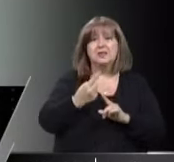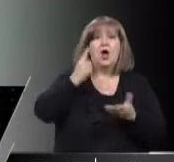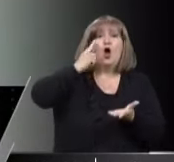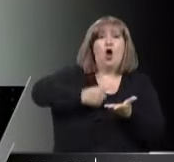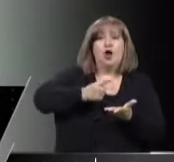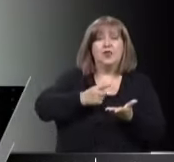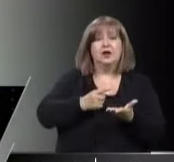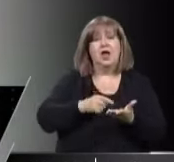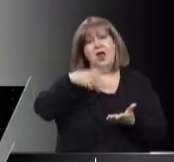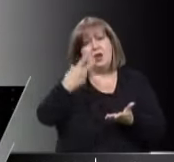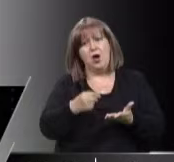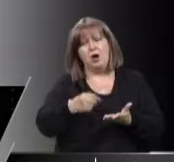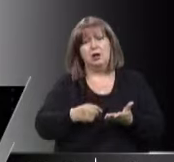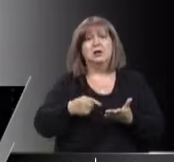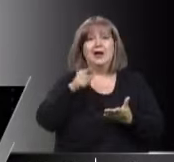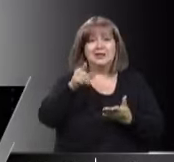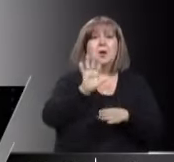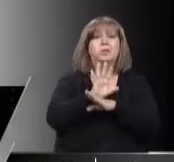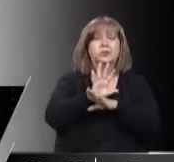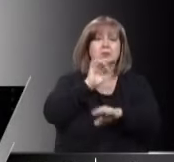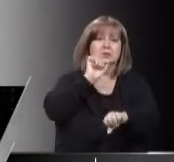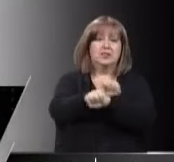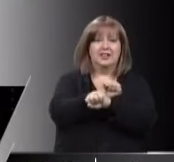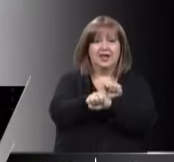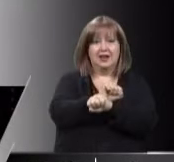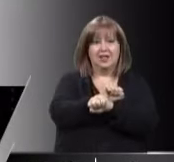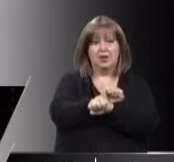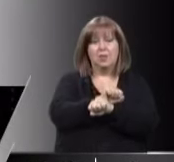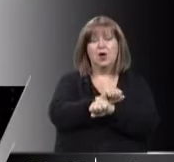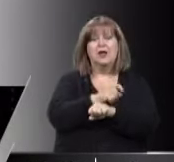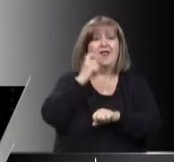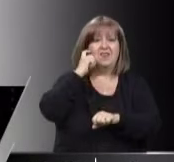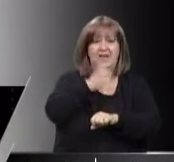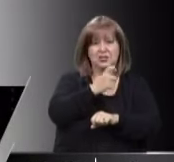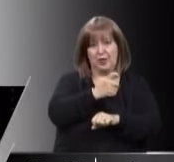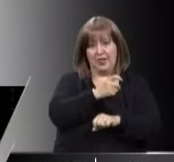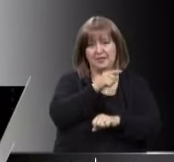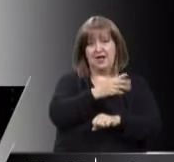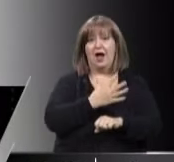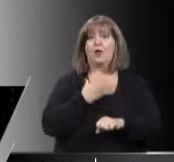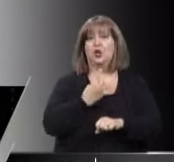así que bueno estaremos atentos a lo que vaya sucediendo en el valle de uco